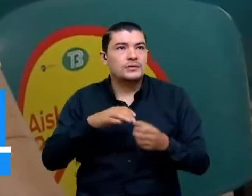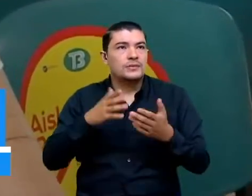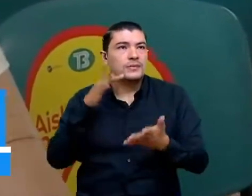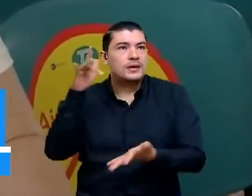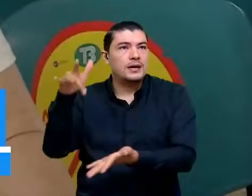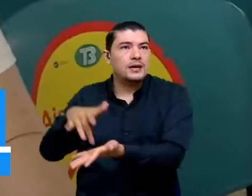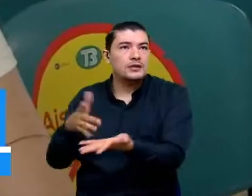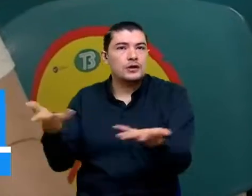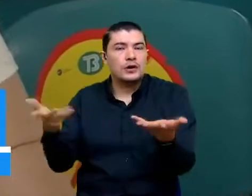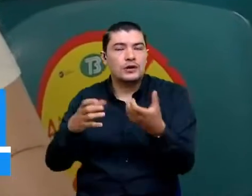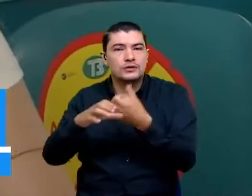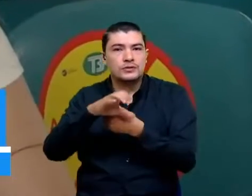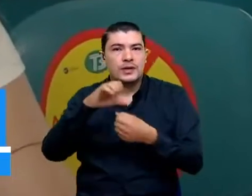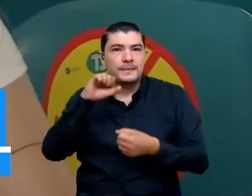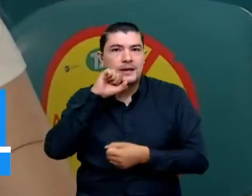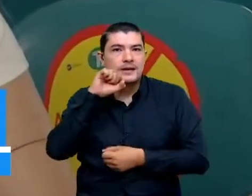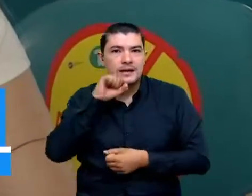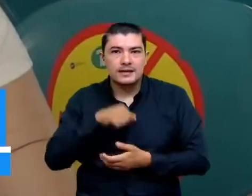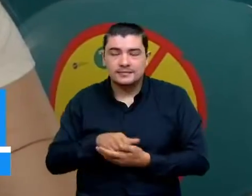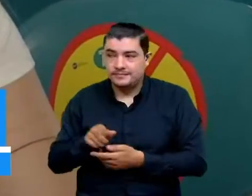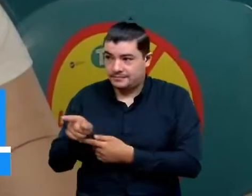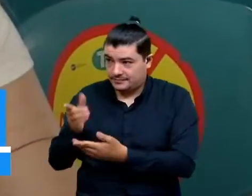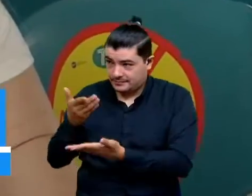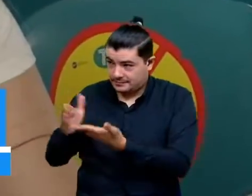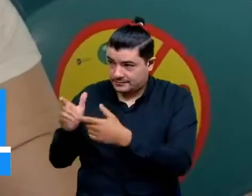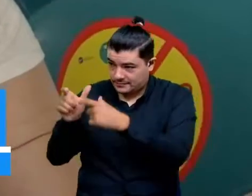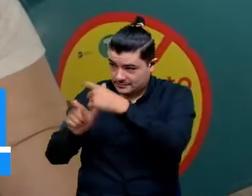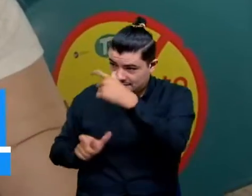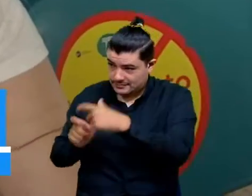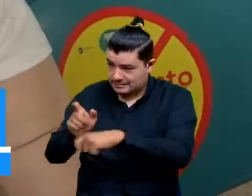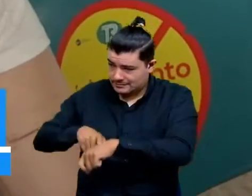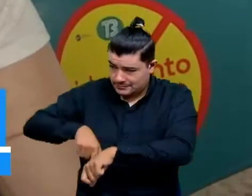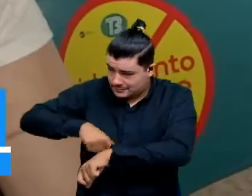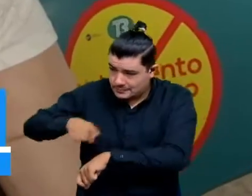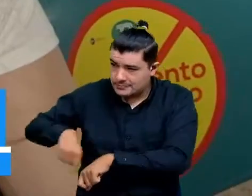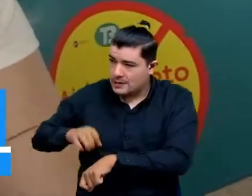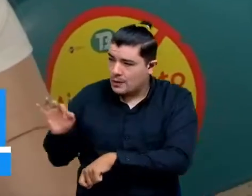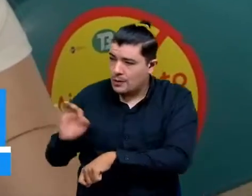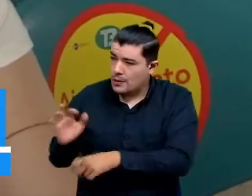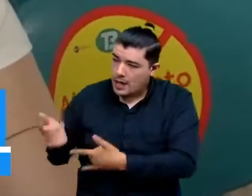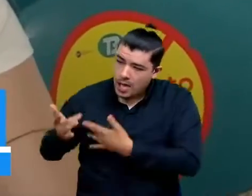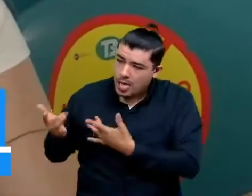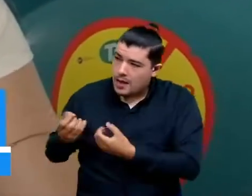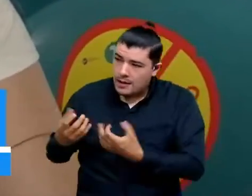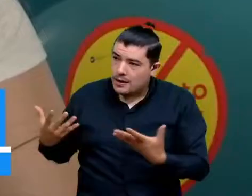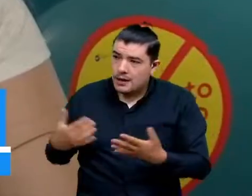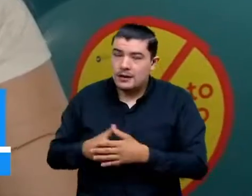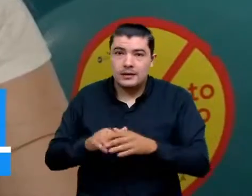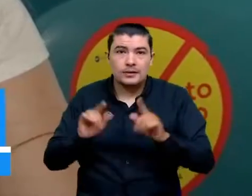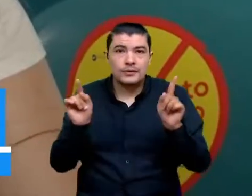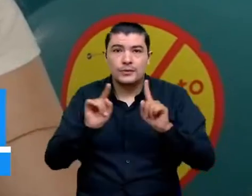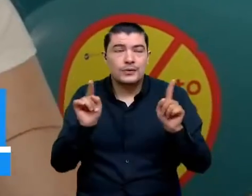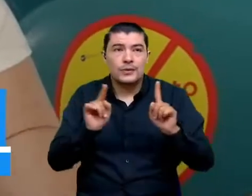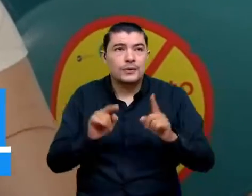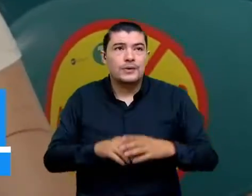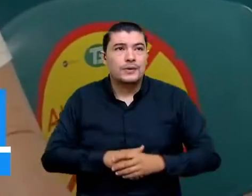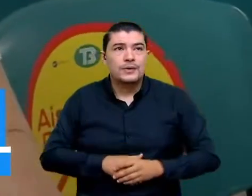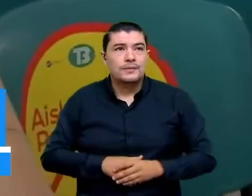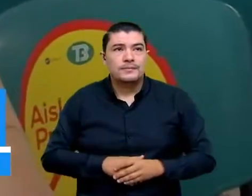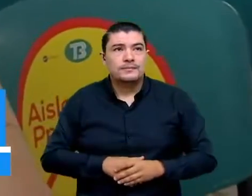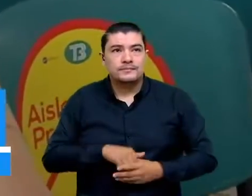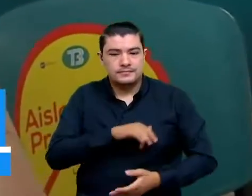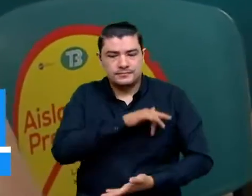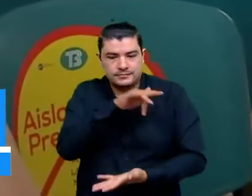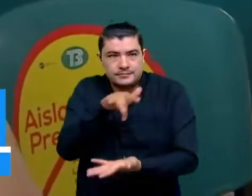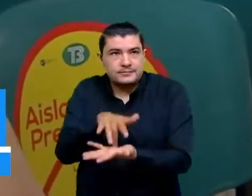Bermeja. ¿La compra del tiquete le demoró? ¿Le ha tocado esperar bastante? No, señorita. Una vez